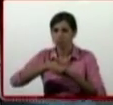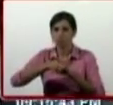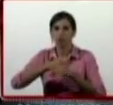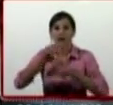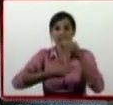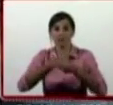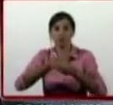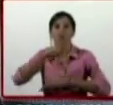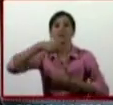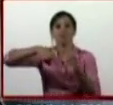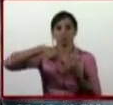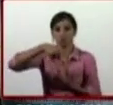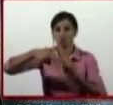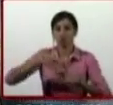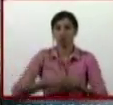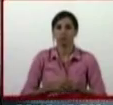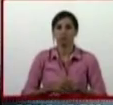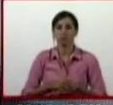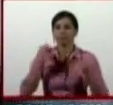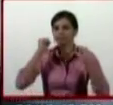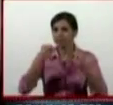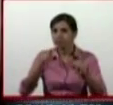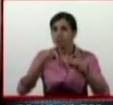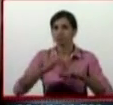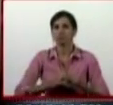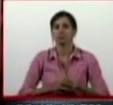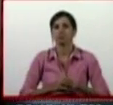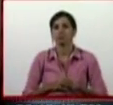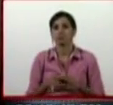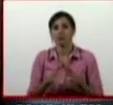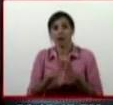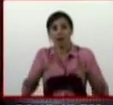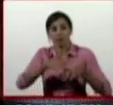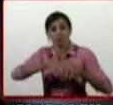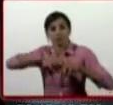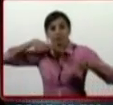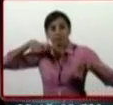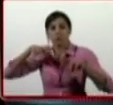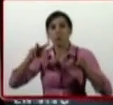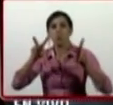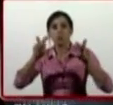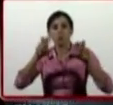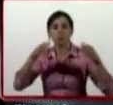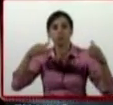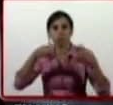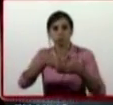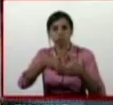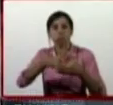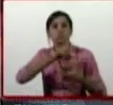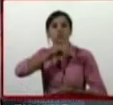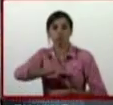construyendo revolución y consolidando la amplia mayoría del nuevo bloque histórico